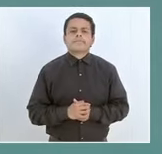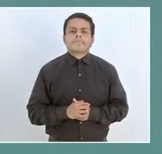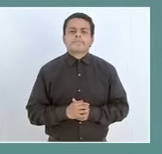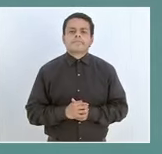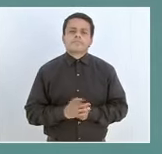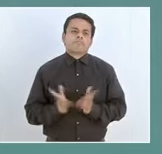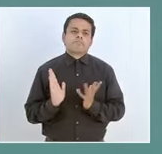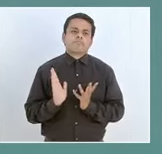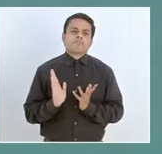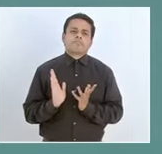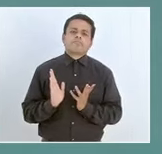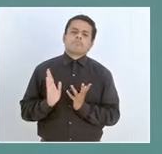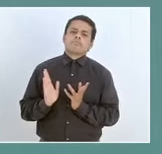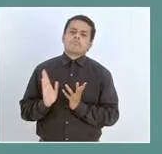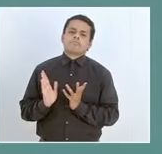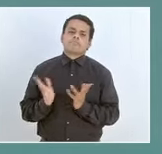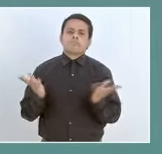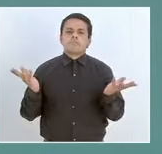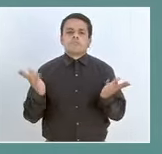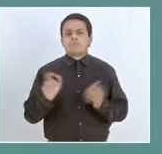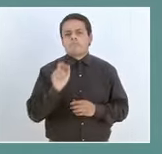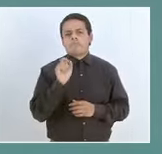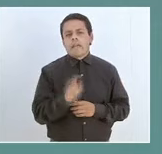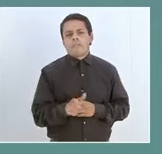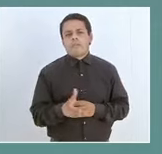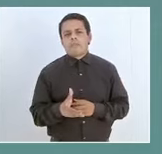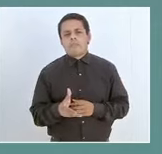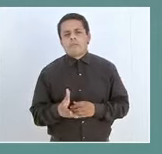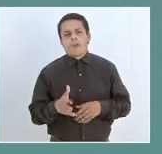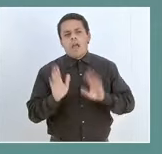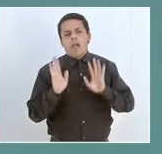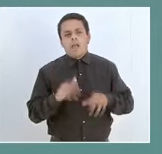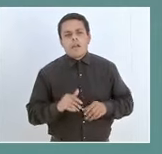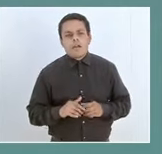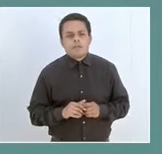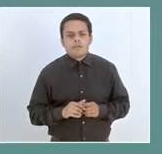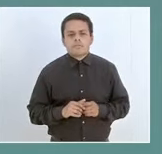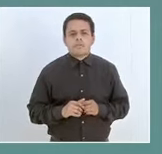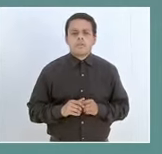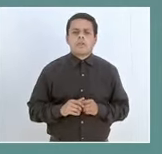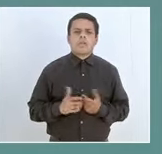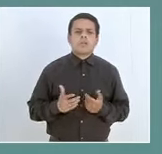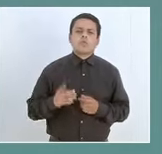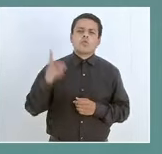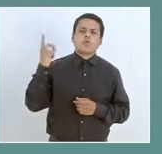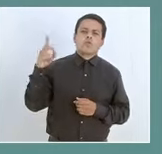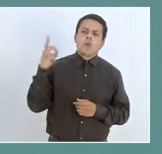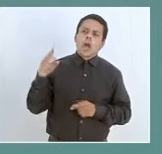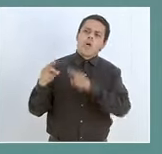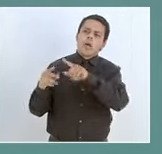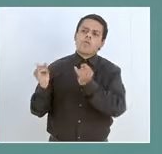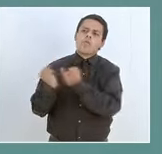No es lo mismo que está sucediendo en Durango,